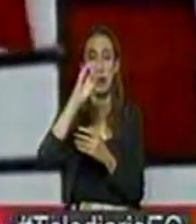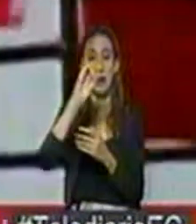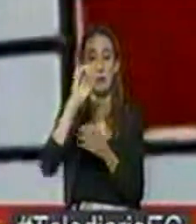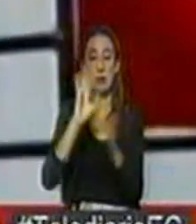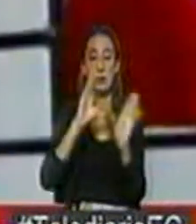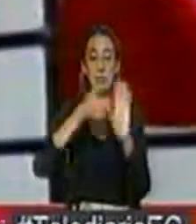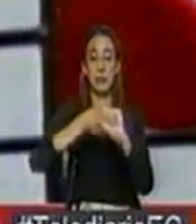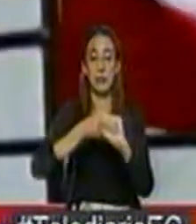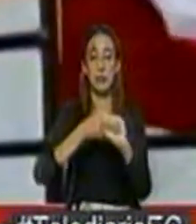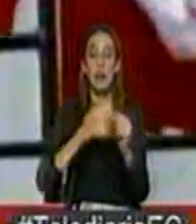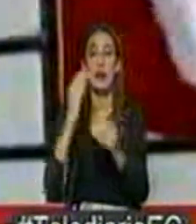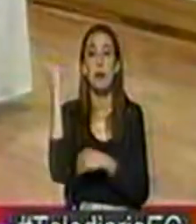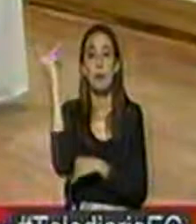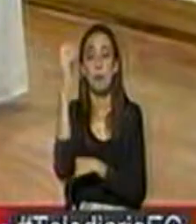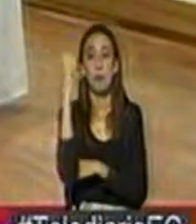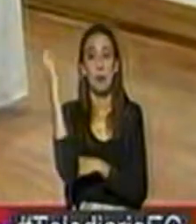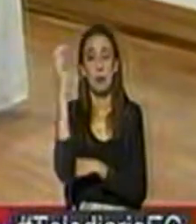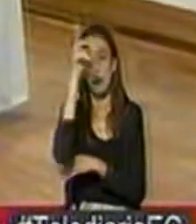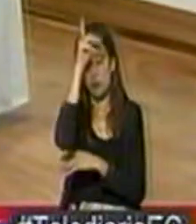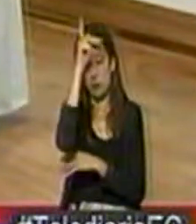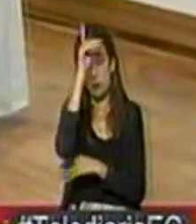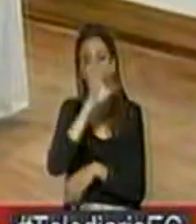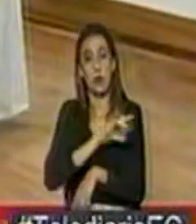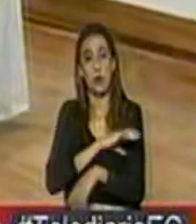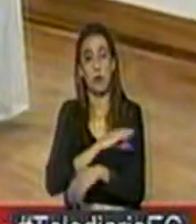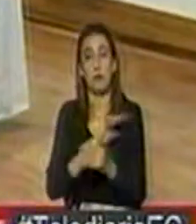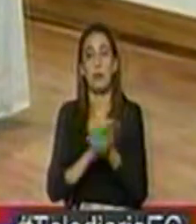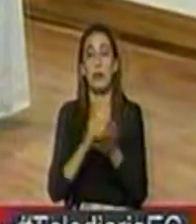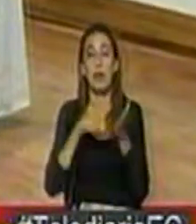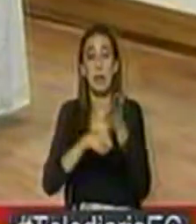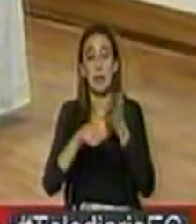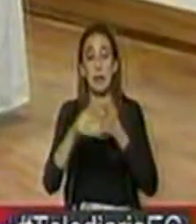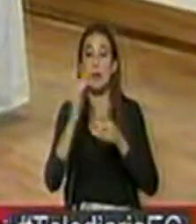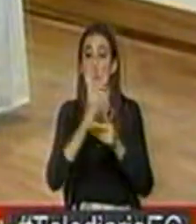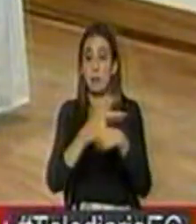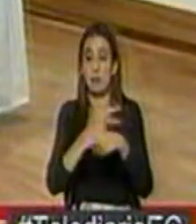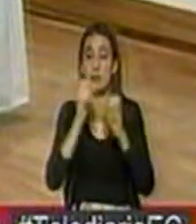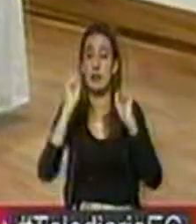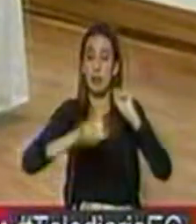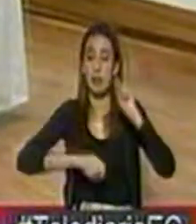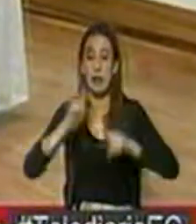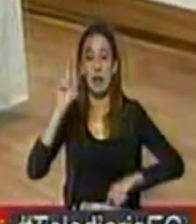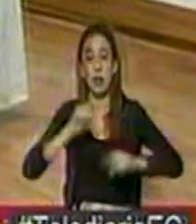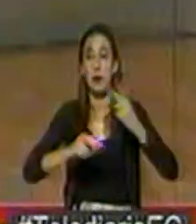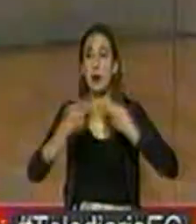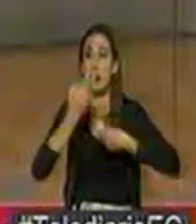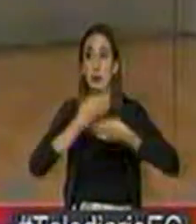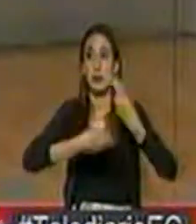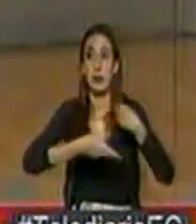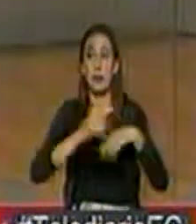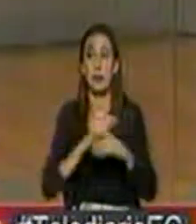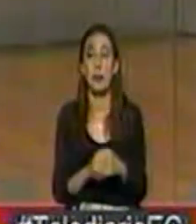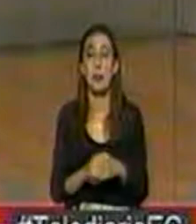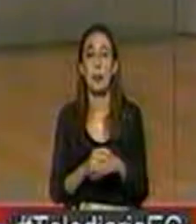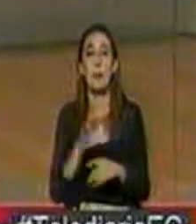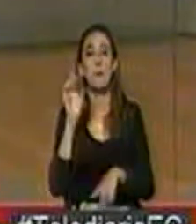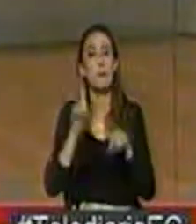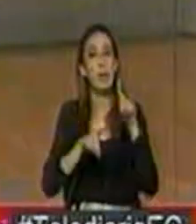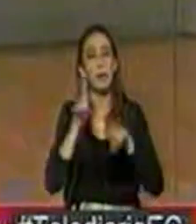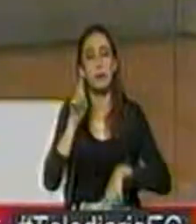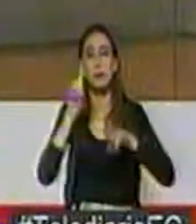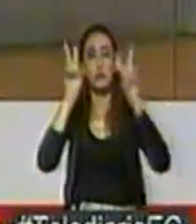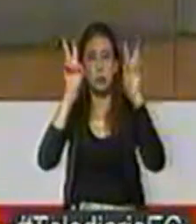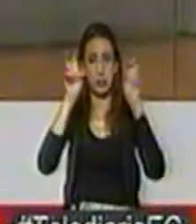por Perú, Colombia y Chile. El ministro de Producción reconoció que existen sensibilidades que negociar. Ciertos temas sensibles